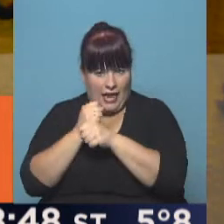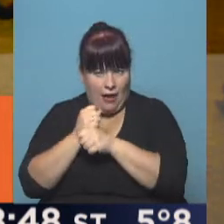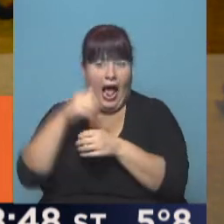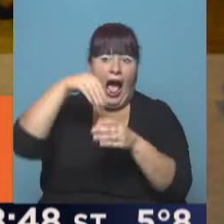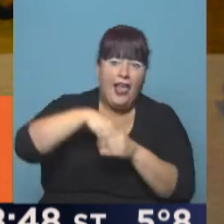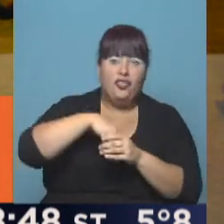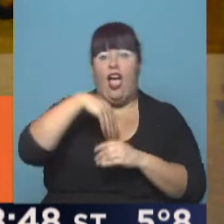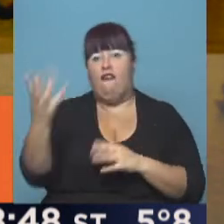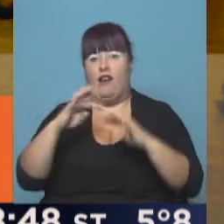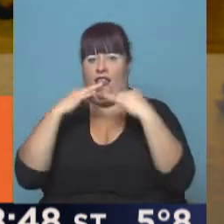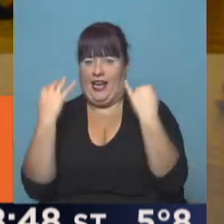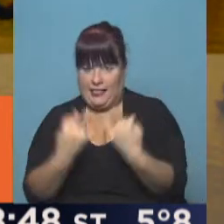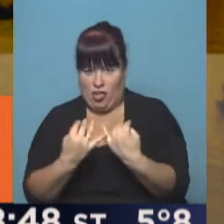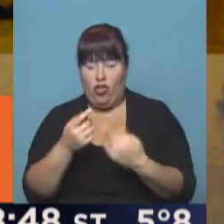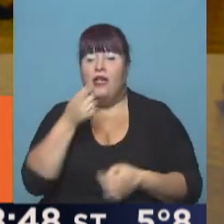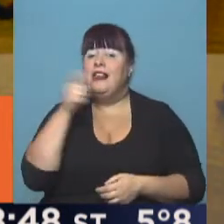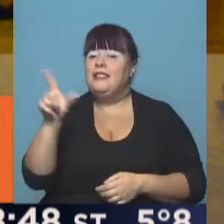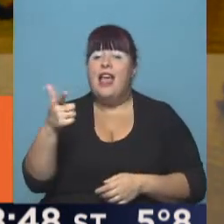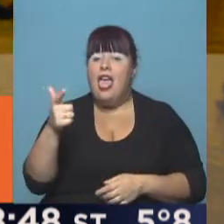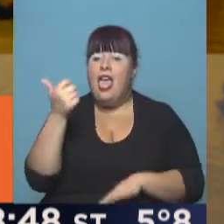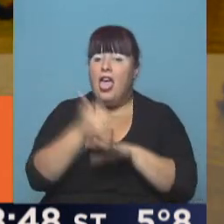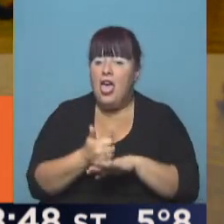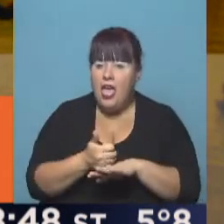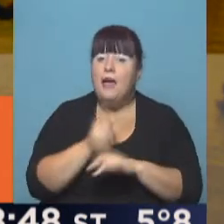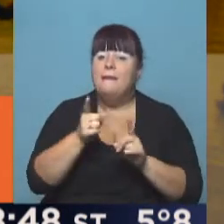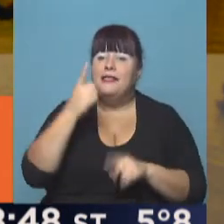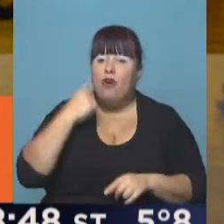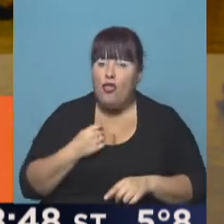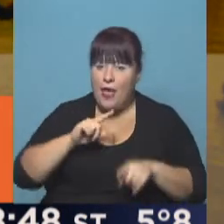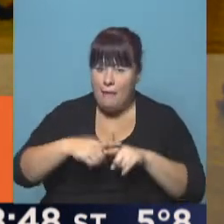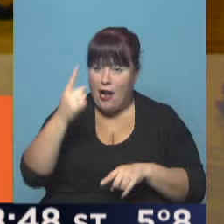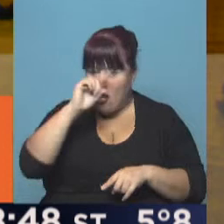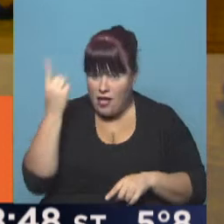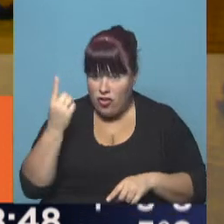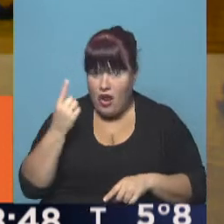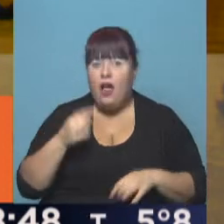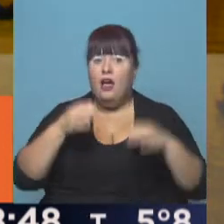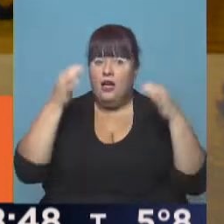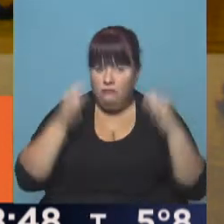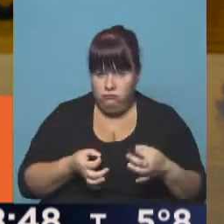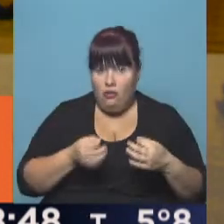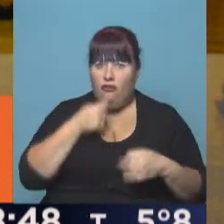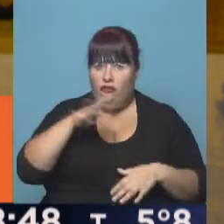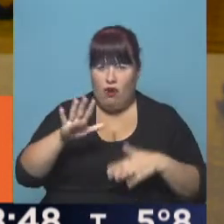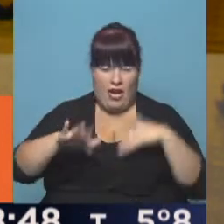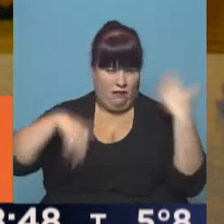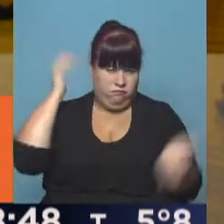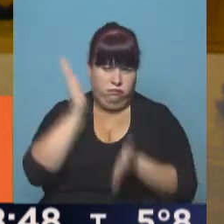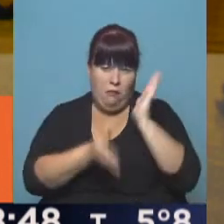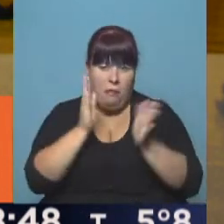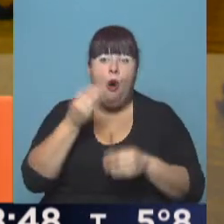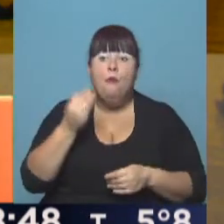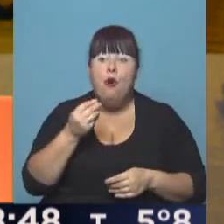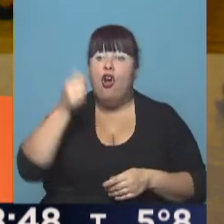y dentro del recinto. Y si ellos no hubieran estado presentes ese día del paro nacional, realmente hubiera habido una brutal represión porque